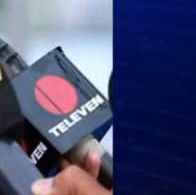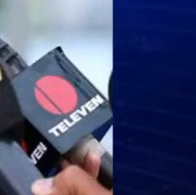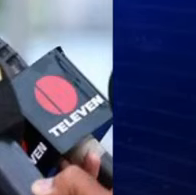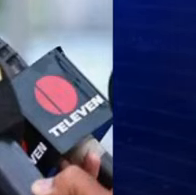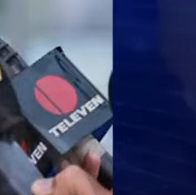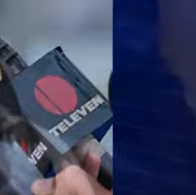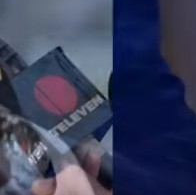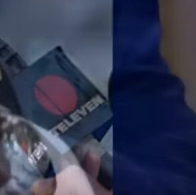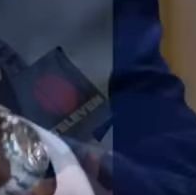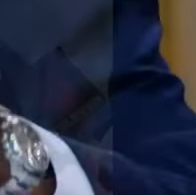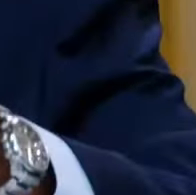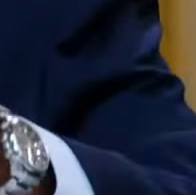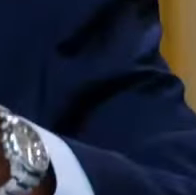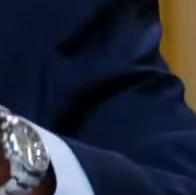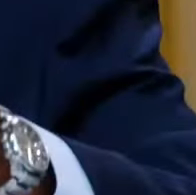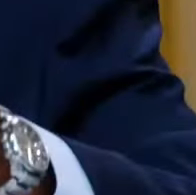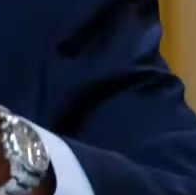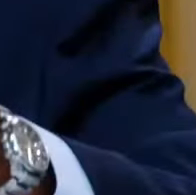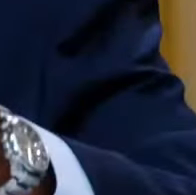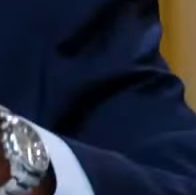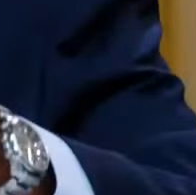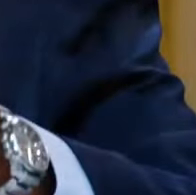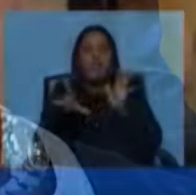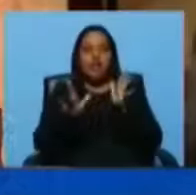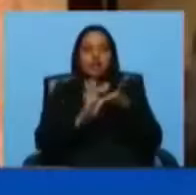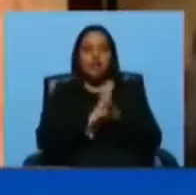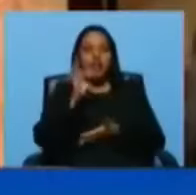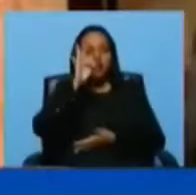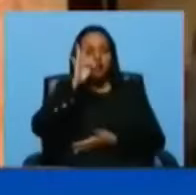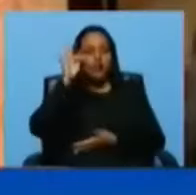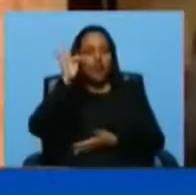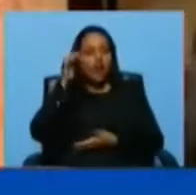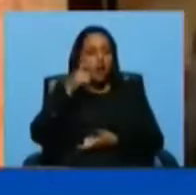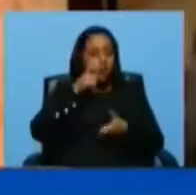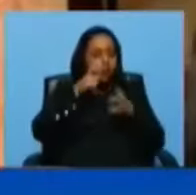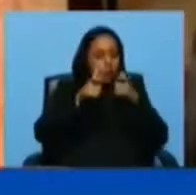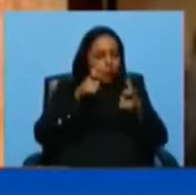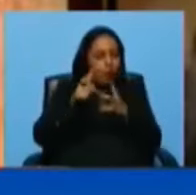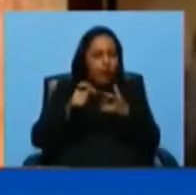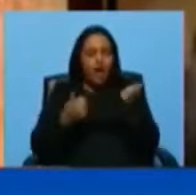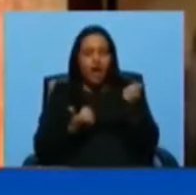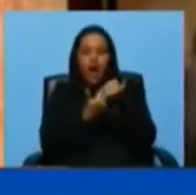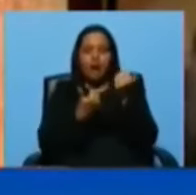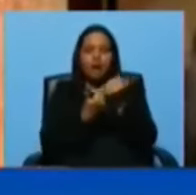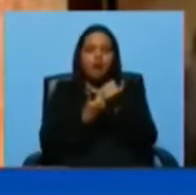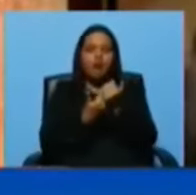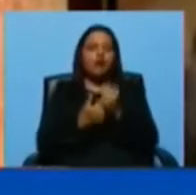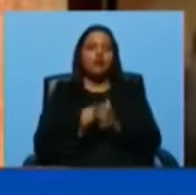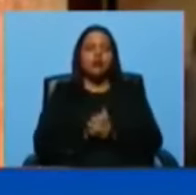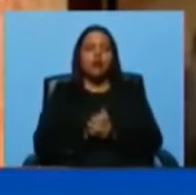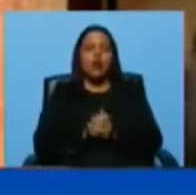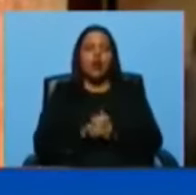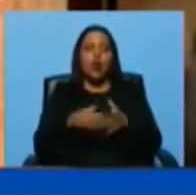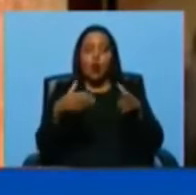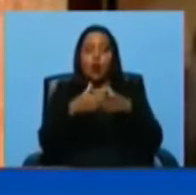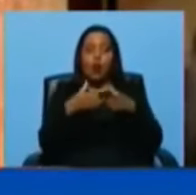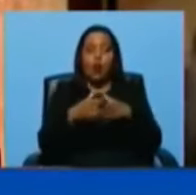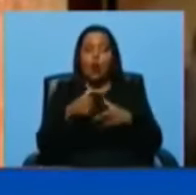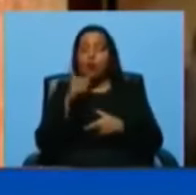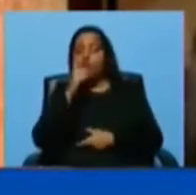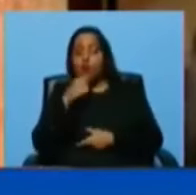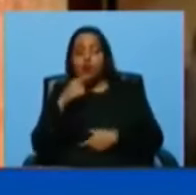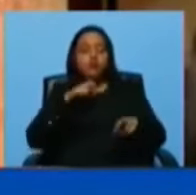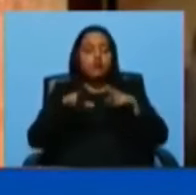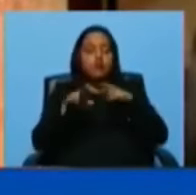libertad de expresión la ley de fiscalización actuación y financiamiento de las organizaciones no gubernamentales y organizaciones